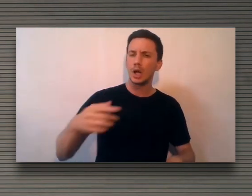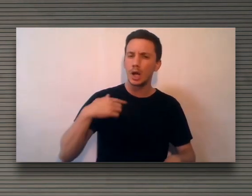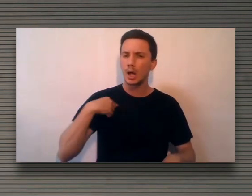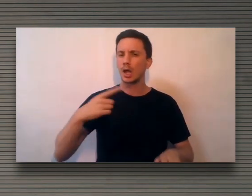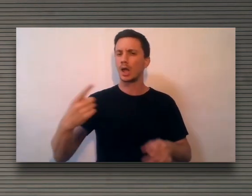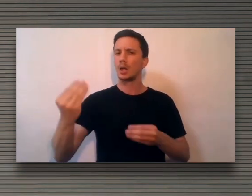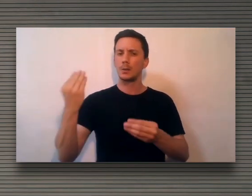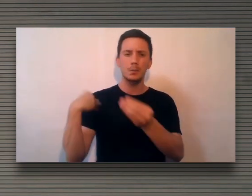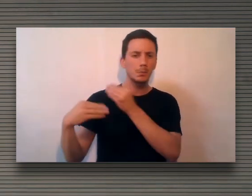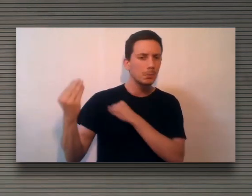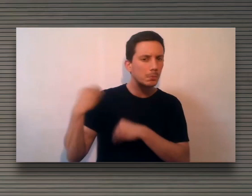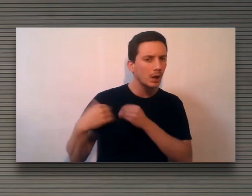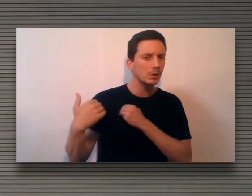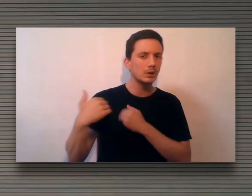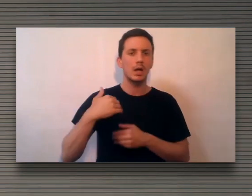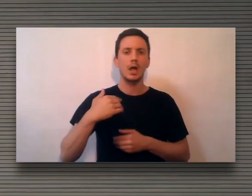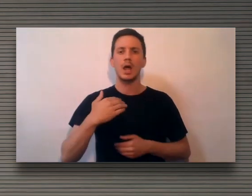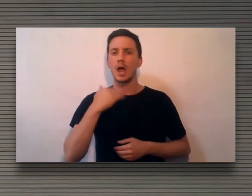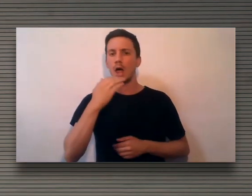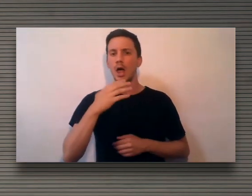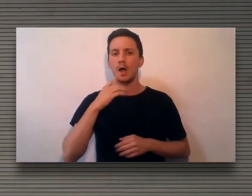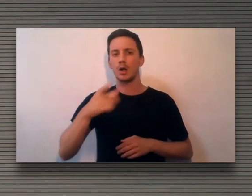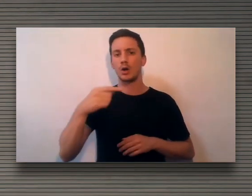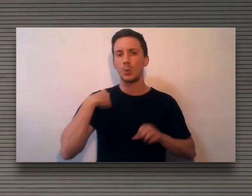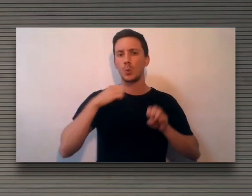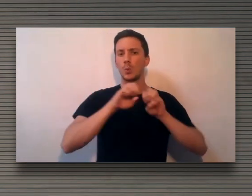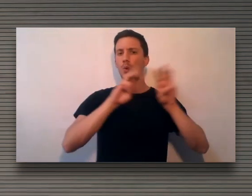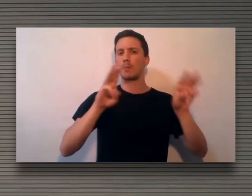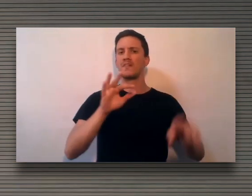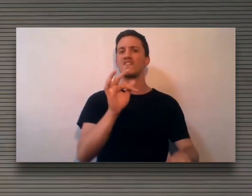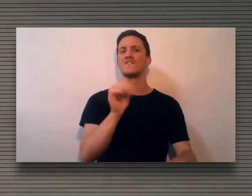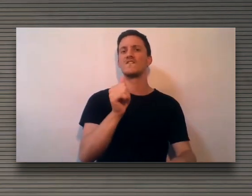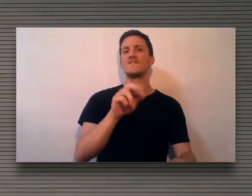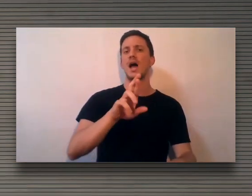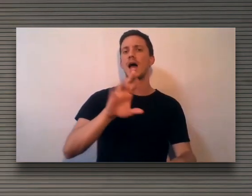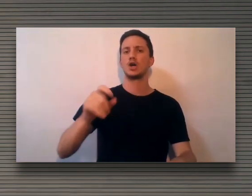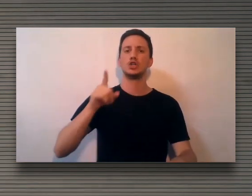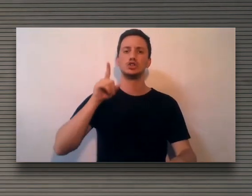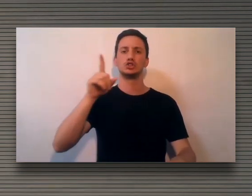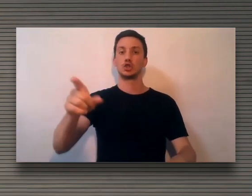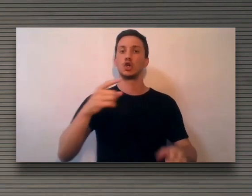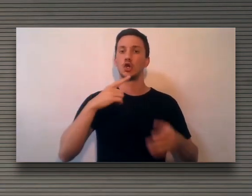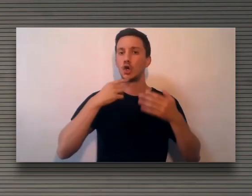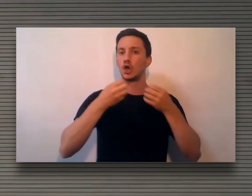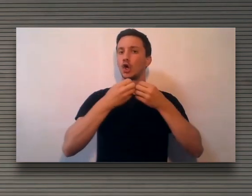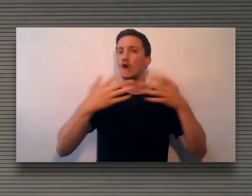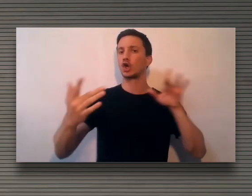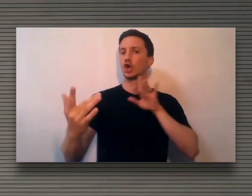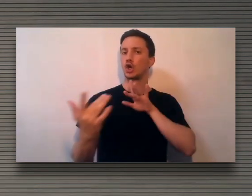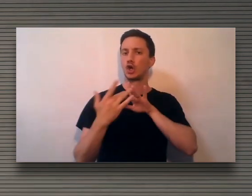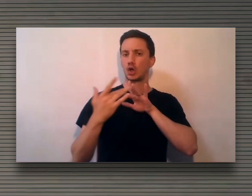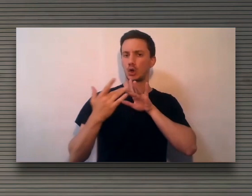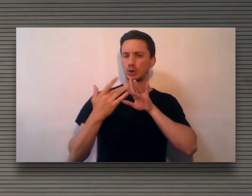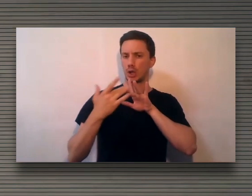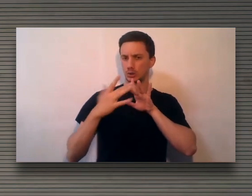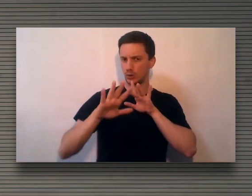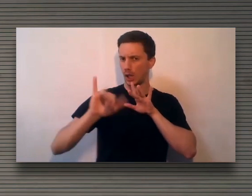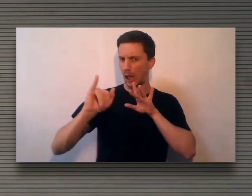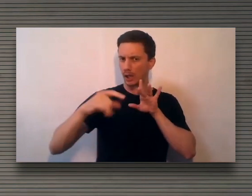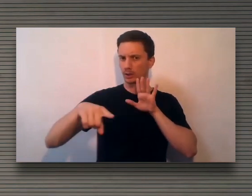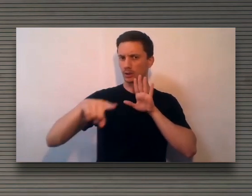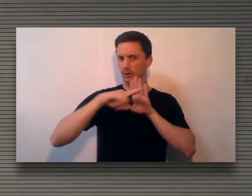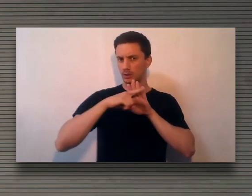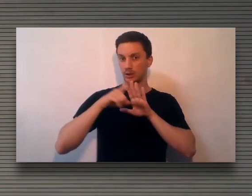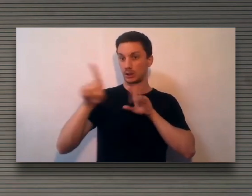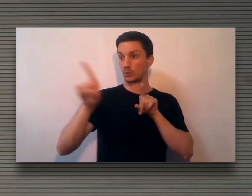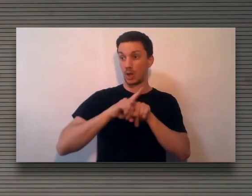vuestras preguntas a través de la página web de Faros, donde veréis también el correo de contacto y bueno, el mismo por el que os